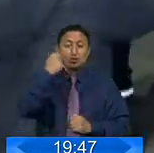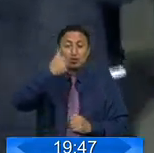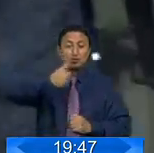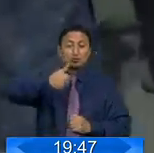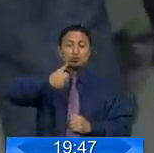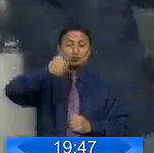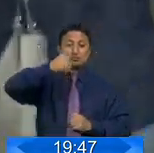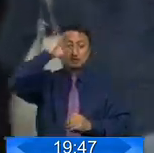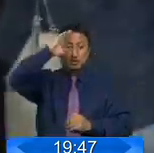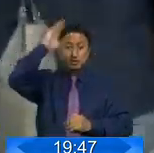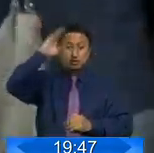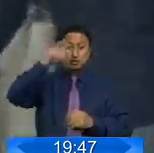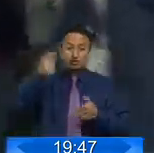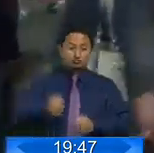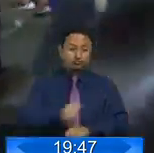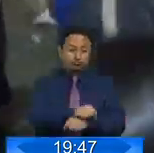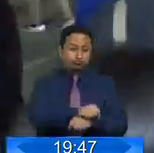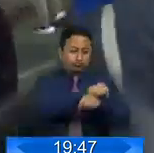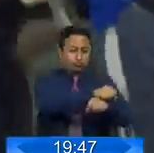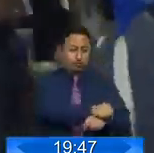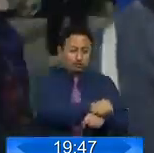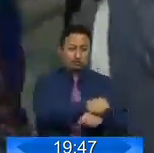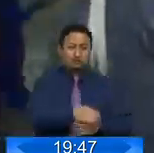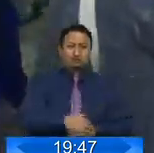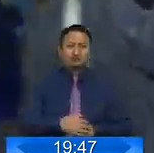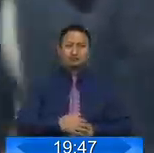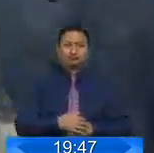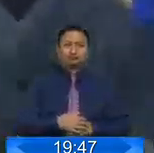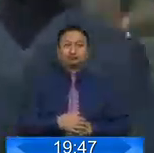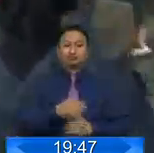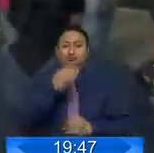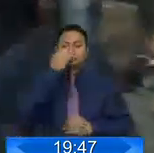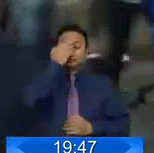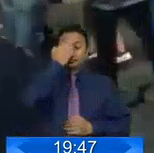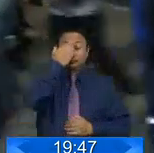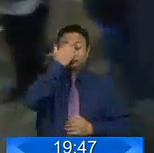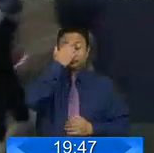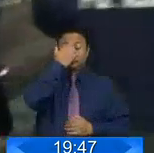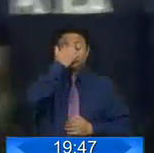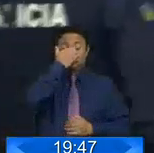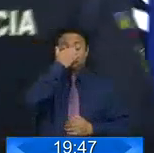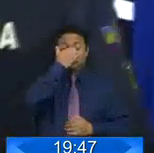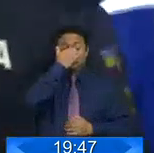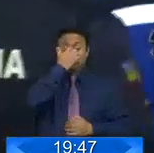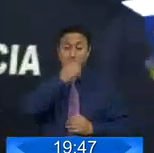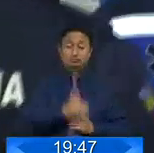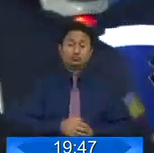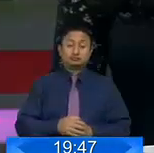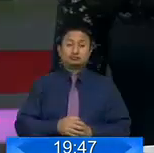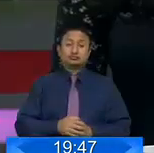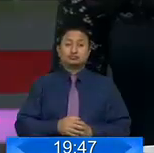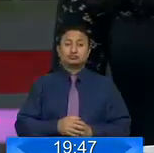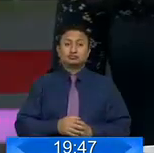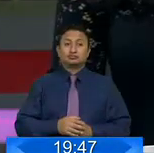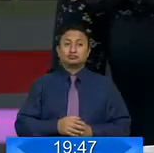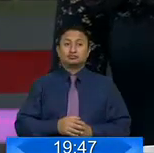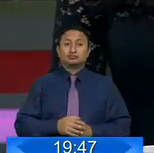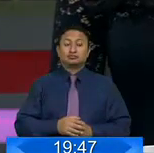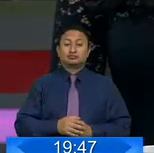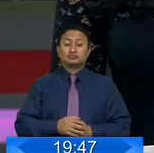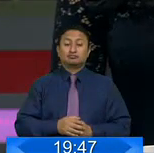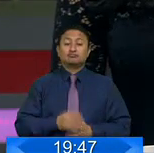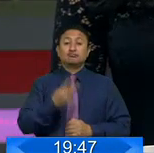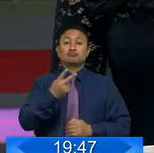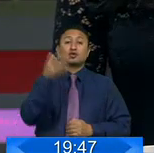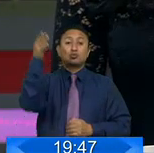de la Policía Nacional. Con imágenes de Amparito Rosero, informó Edison Saavedra. Dos maestras